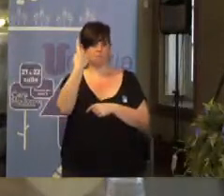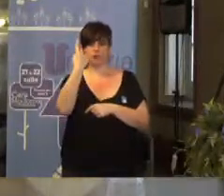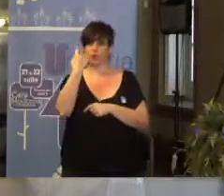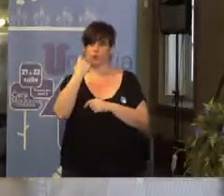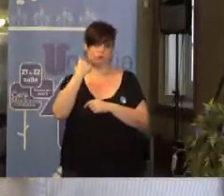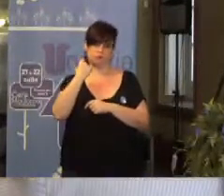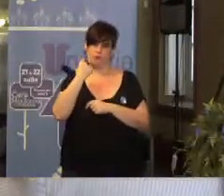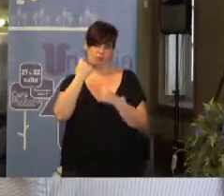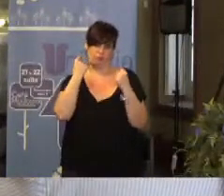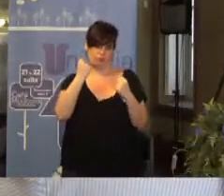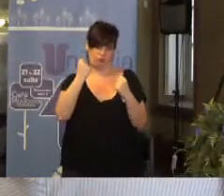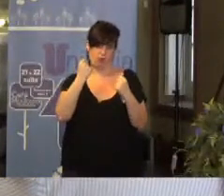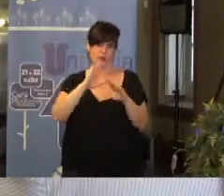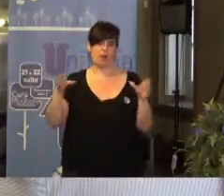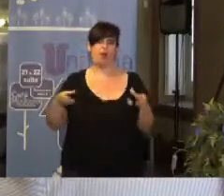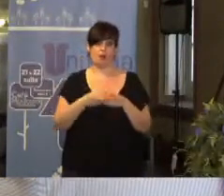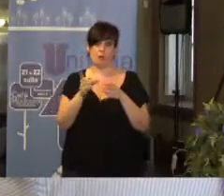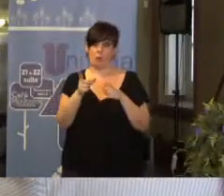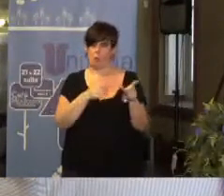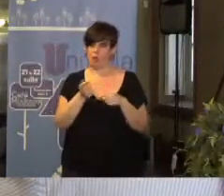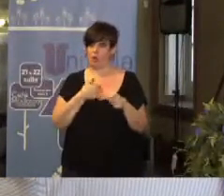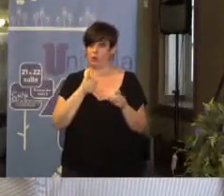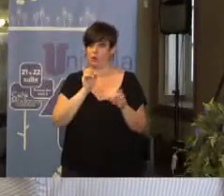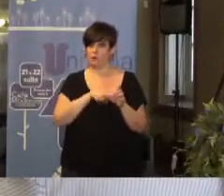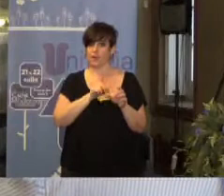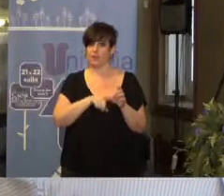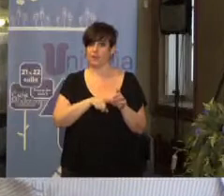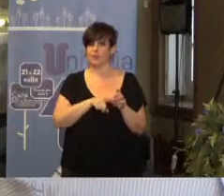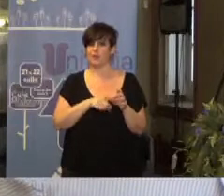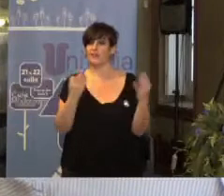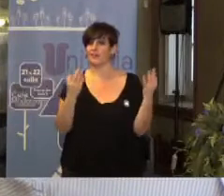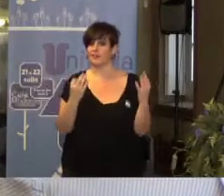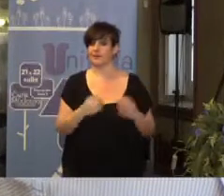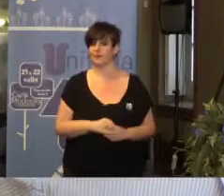fundamental dentro do BNG no que eu estaba, pois era